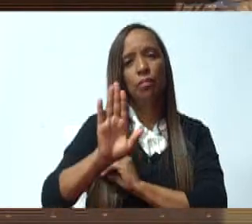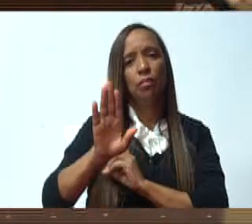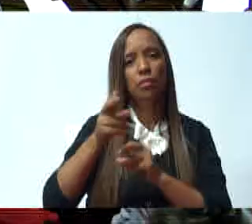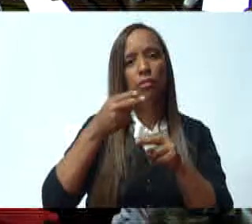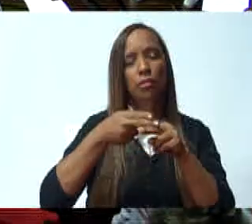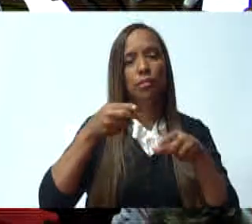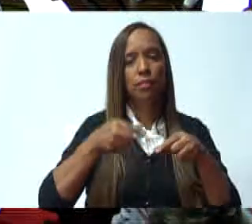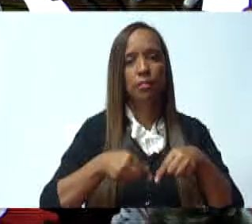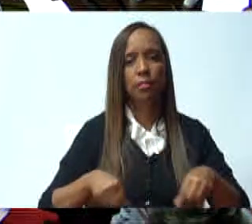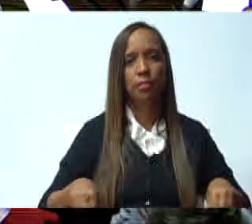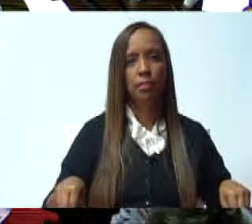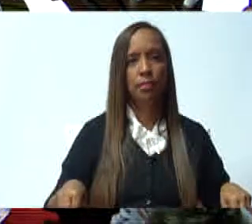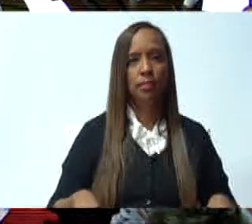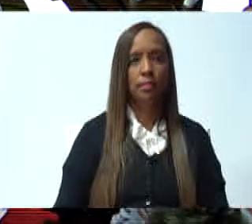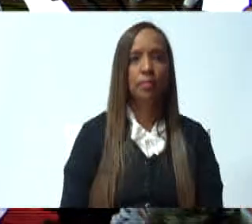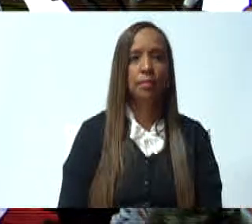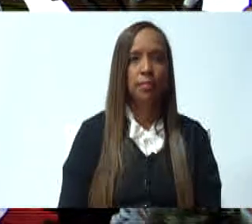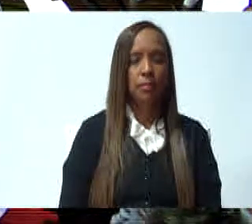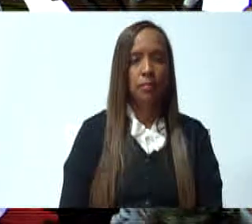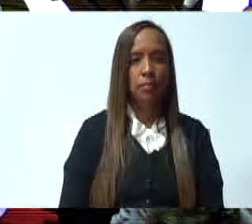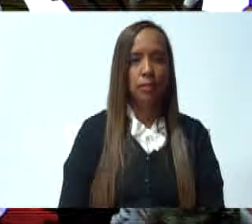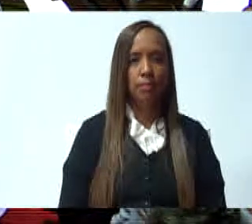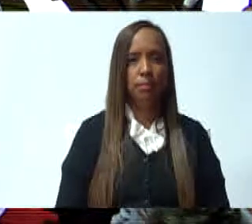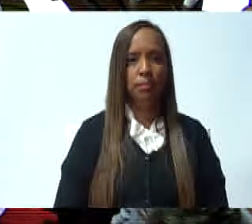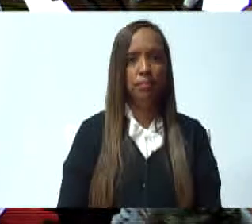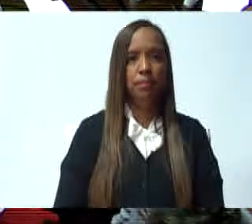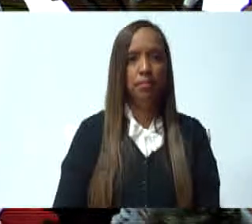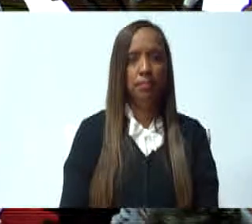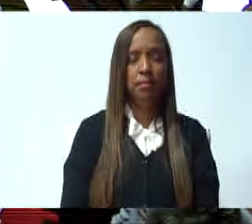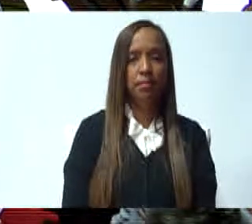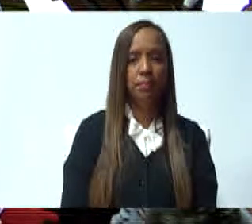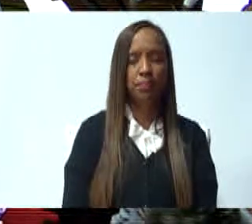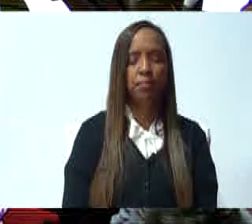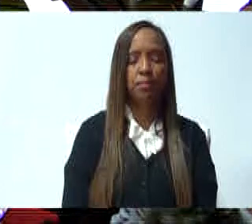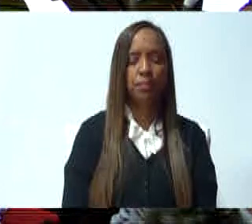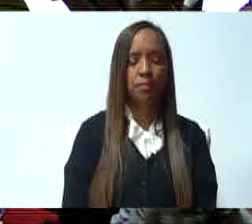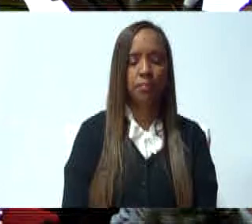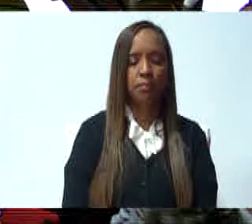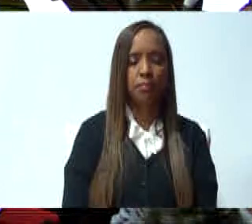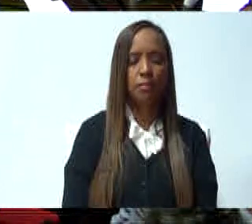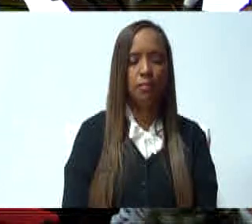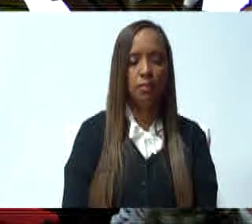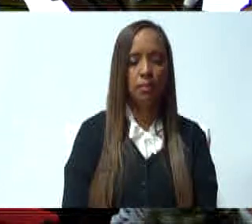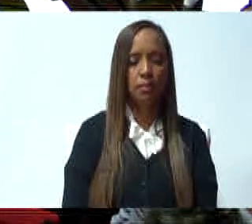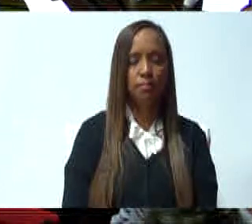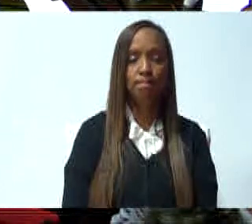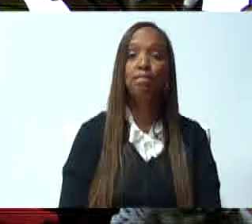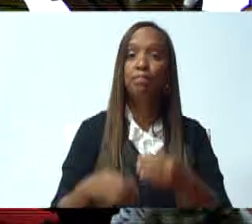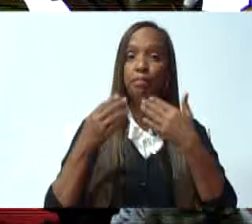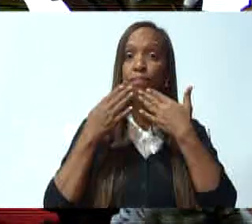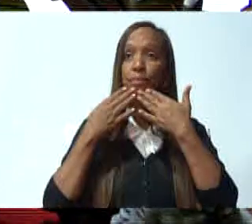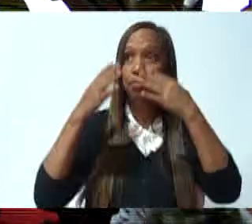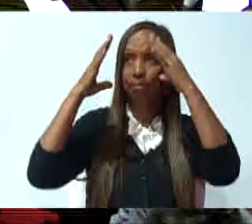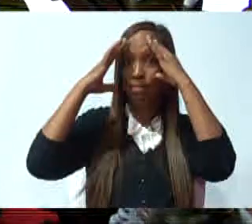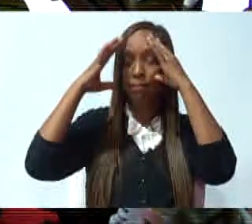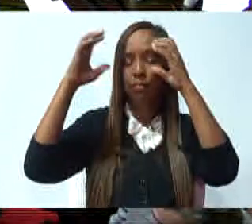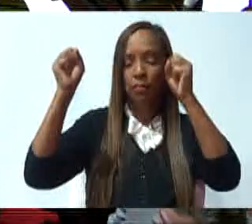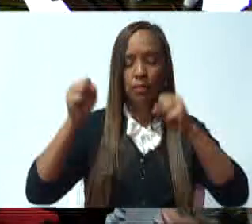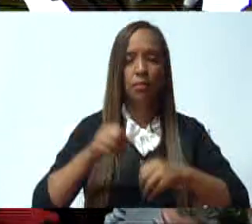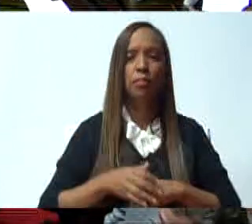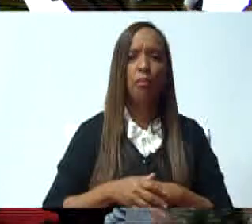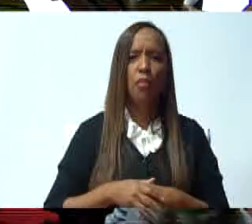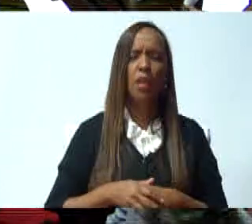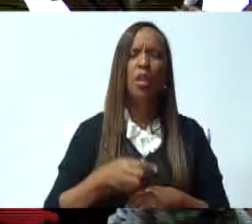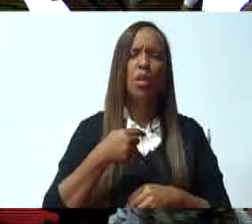Gracias, presidente. Es muy corto, solo para destacar que en la Comisión de Trabajo nosotros hemos